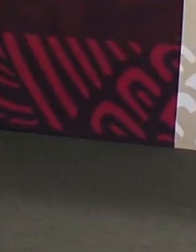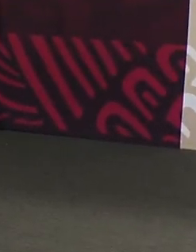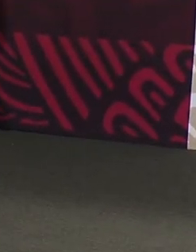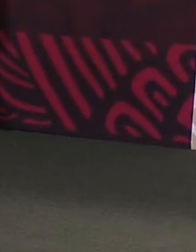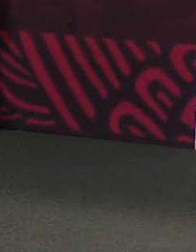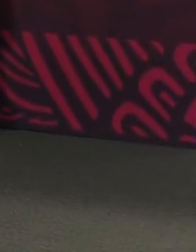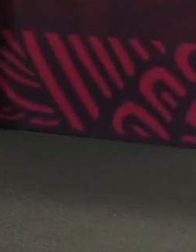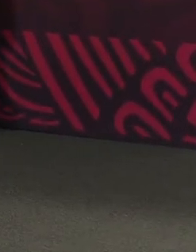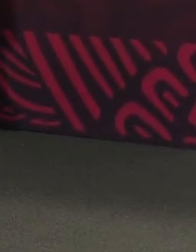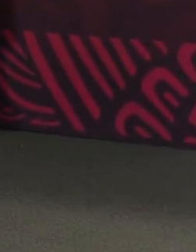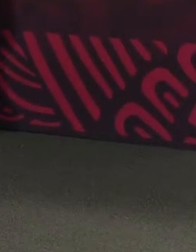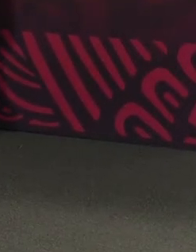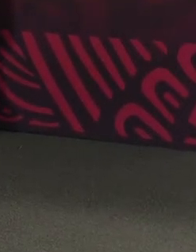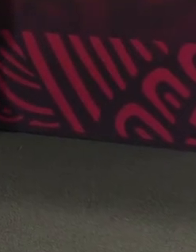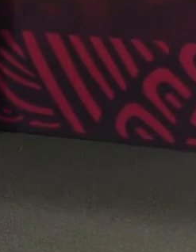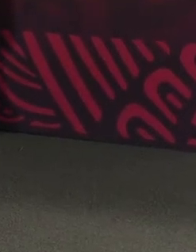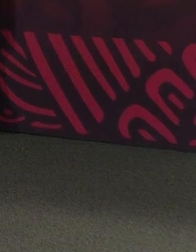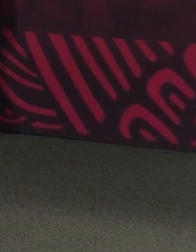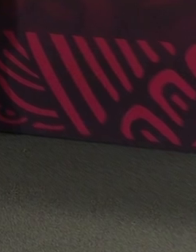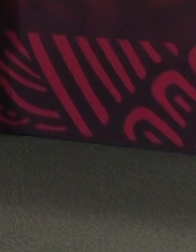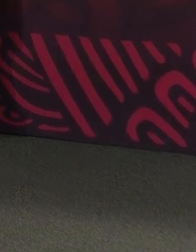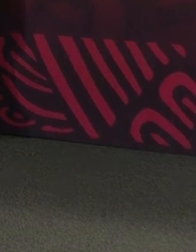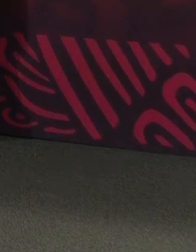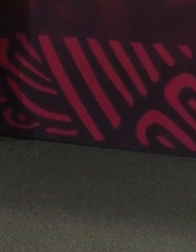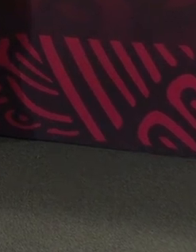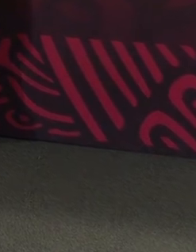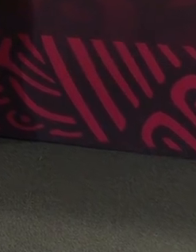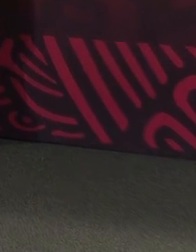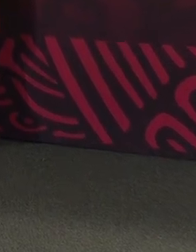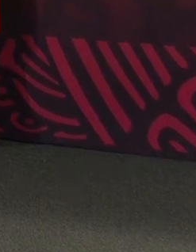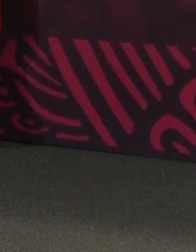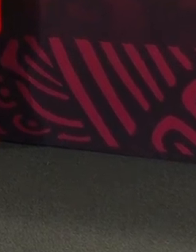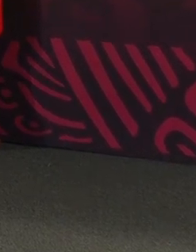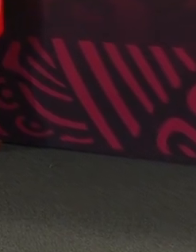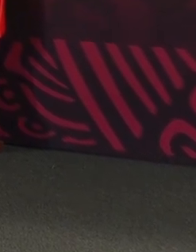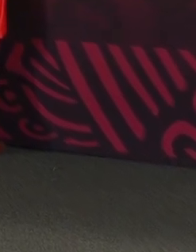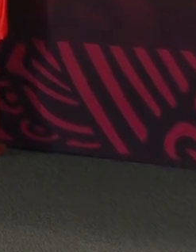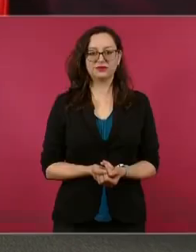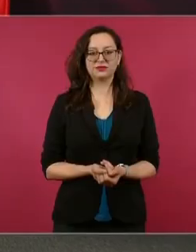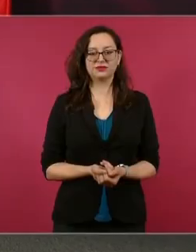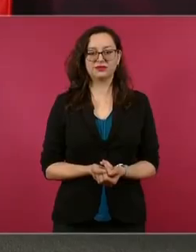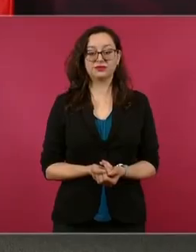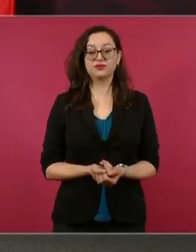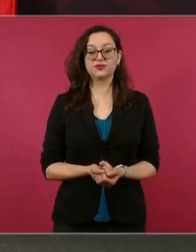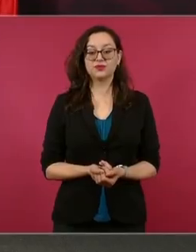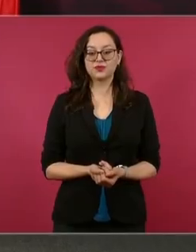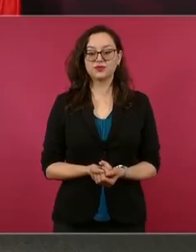Me da gusto verlos, regresar aquí a este lugar.